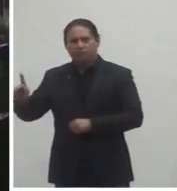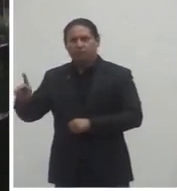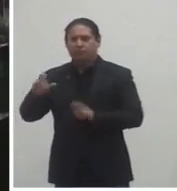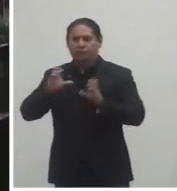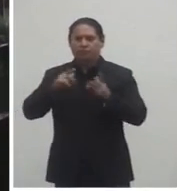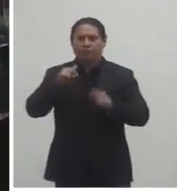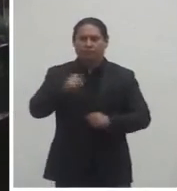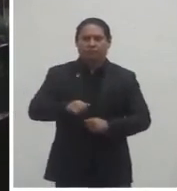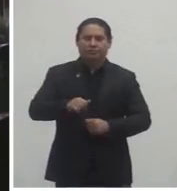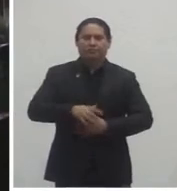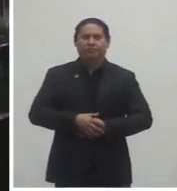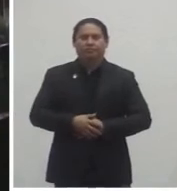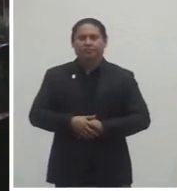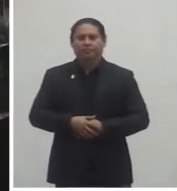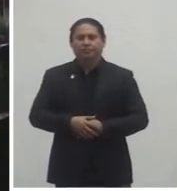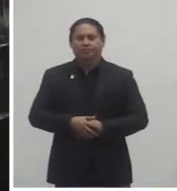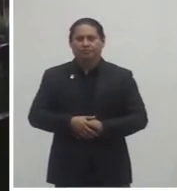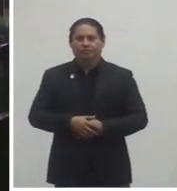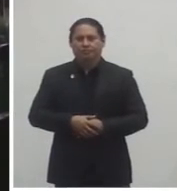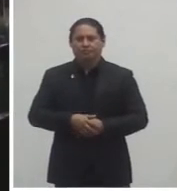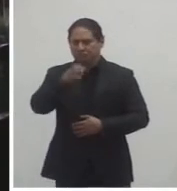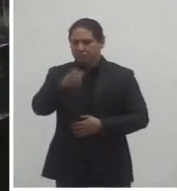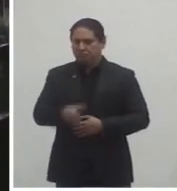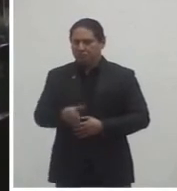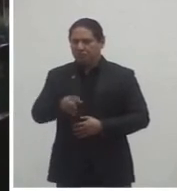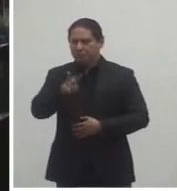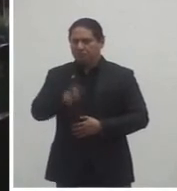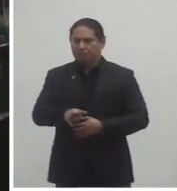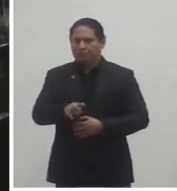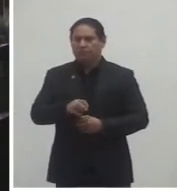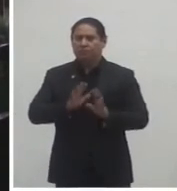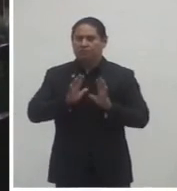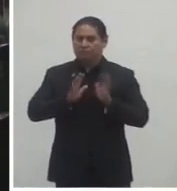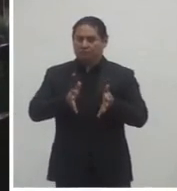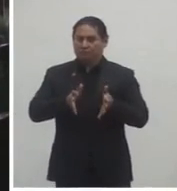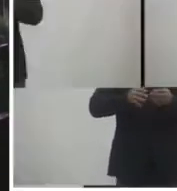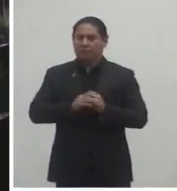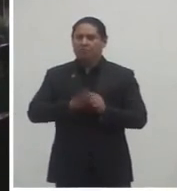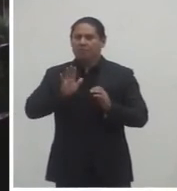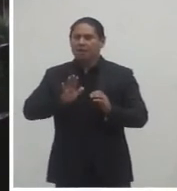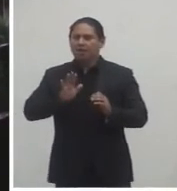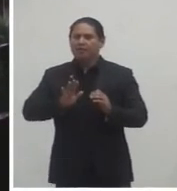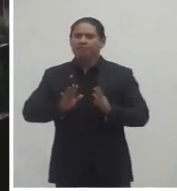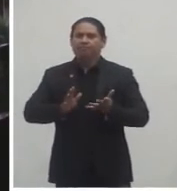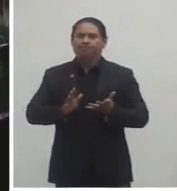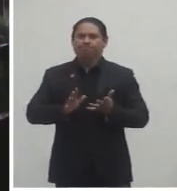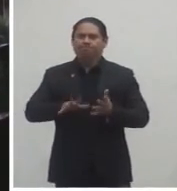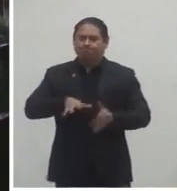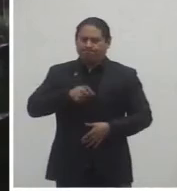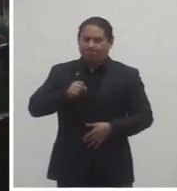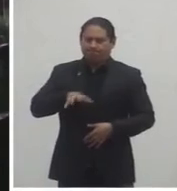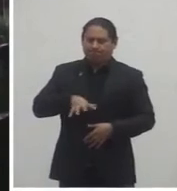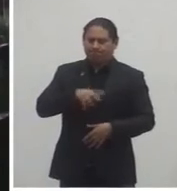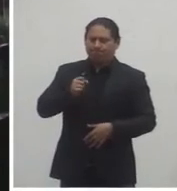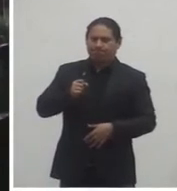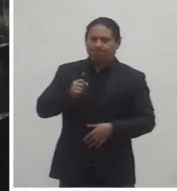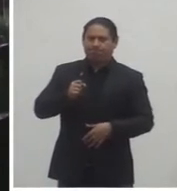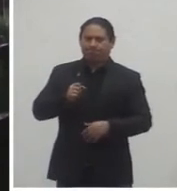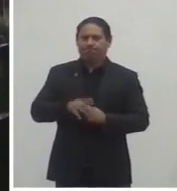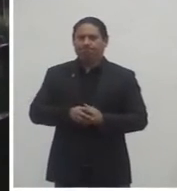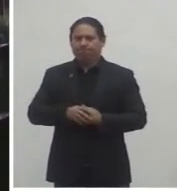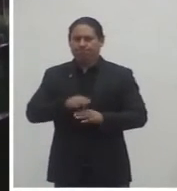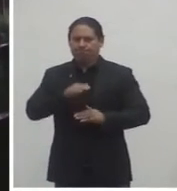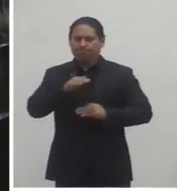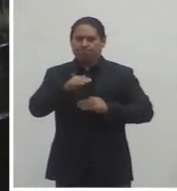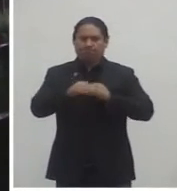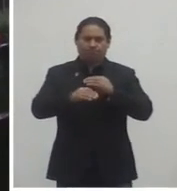de Chiapas. Ciertamente, hubo y hay resistencias de diferente naturaleza al avance